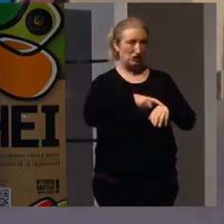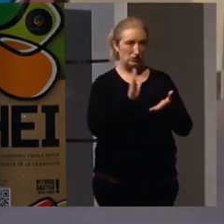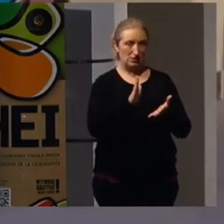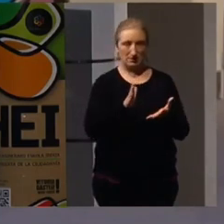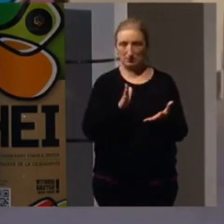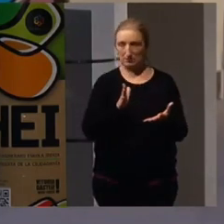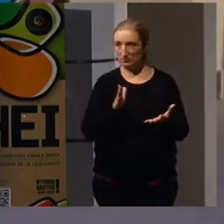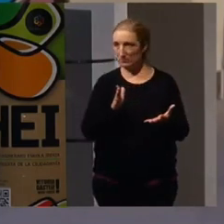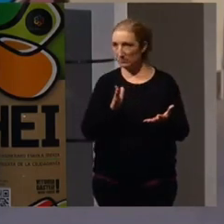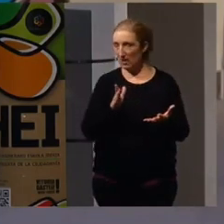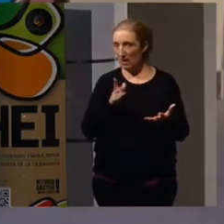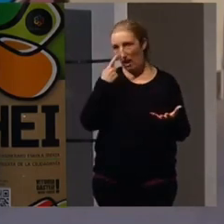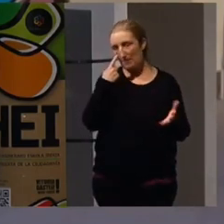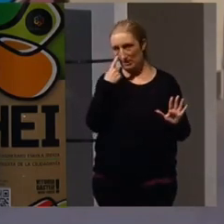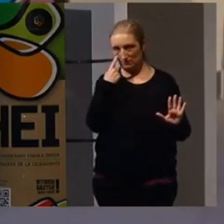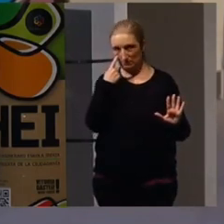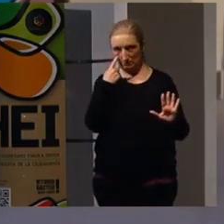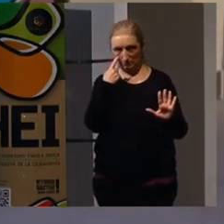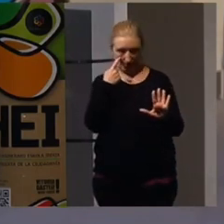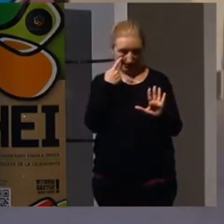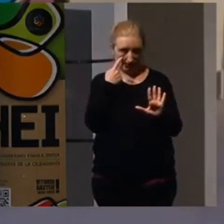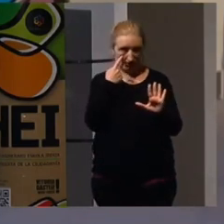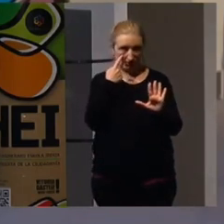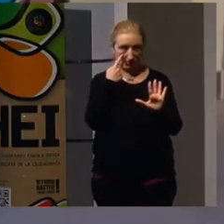como, a ver.